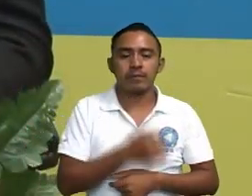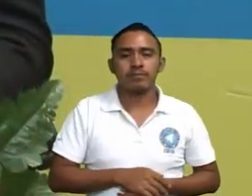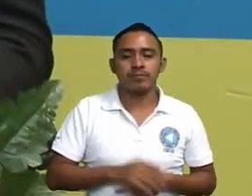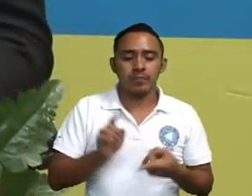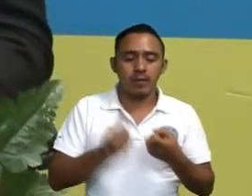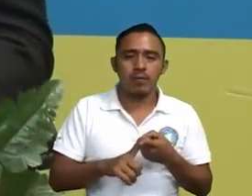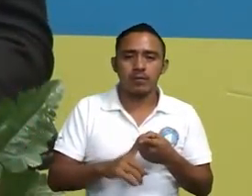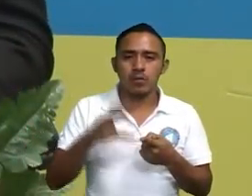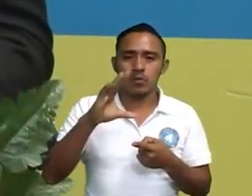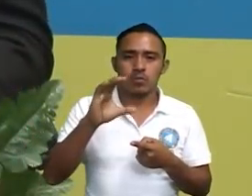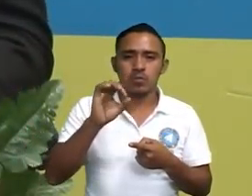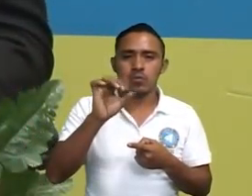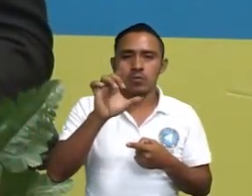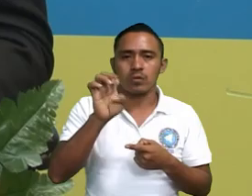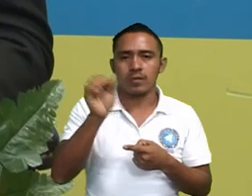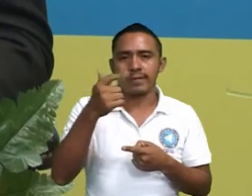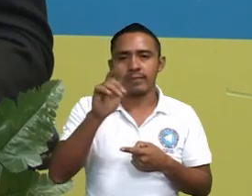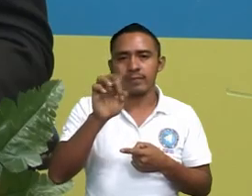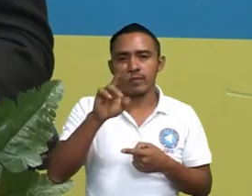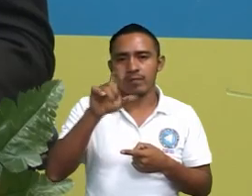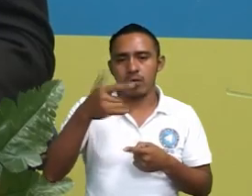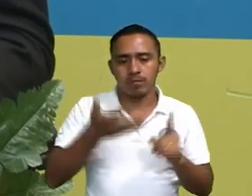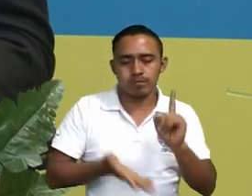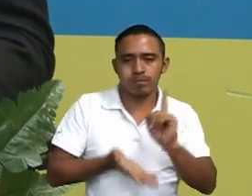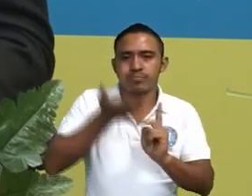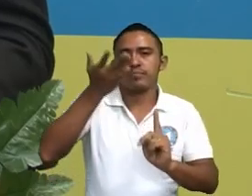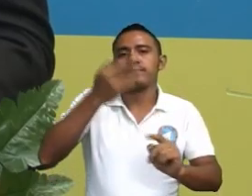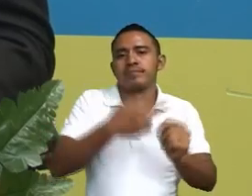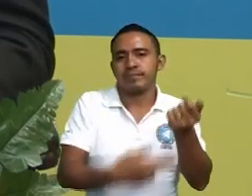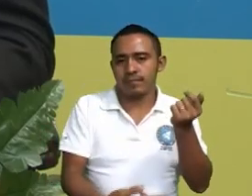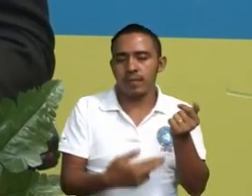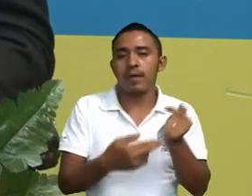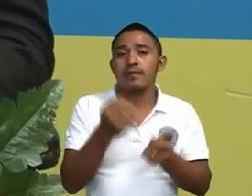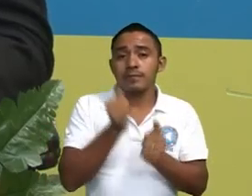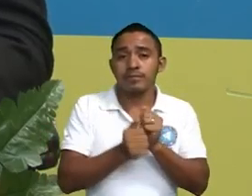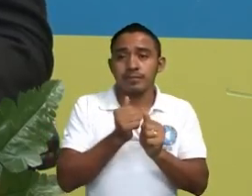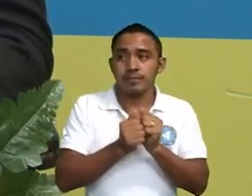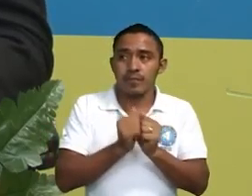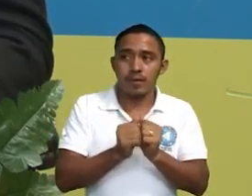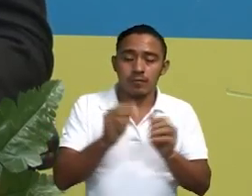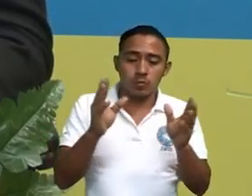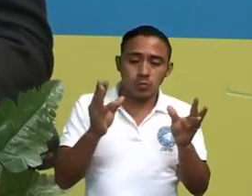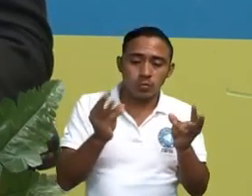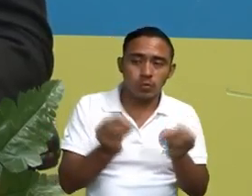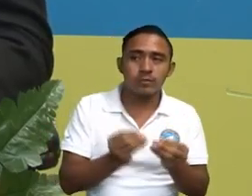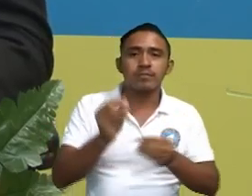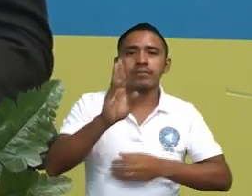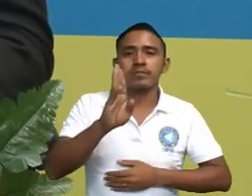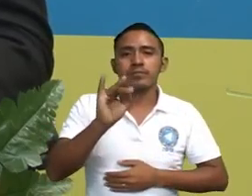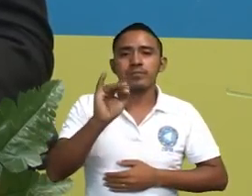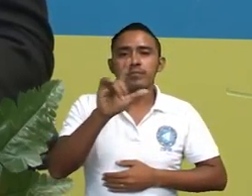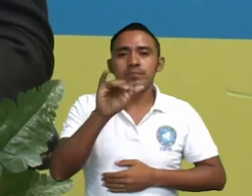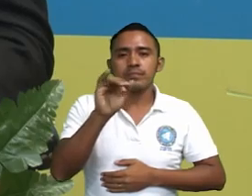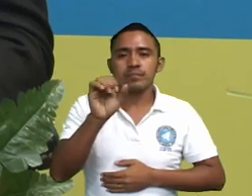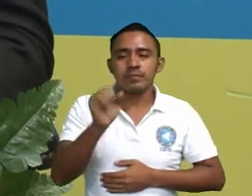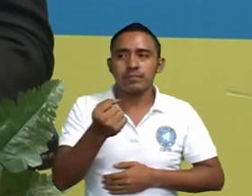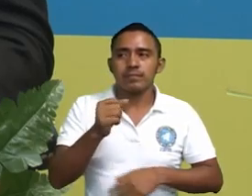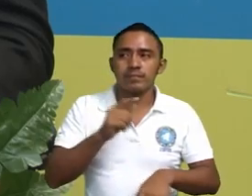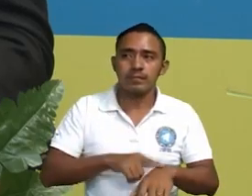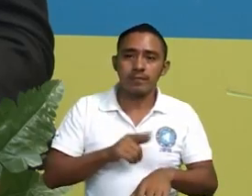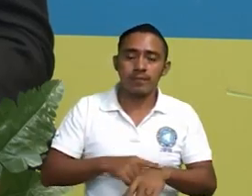en la sangre, ¿verdad?, sino por otros factores de riesgo asociados que pueden disminuir la cantidad de bilis excretada, permanecer más tiempo